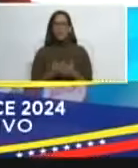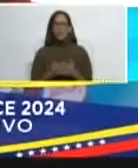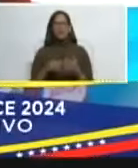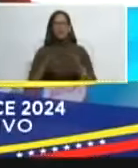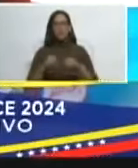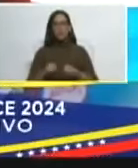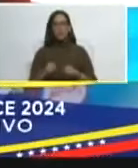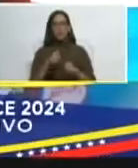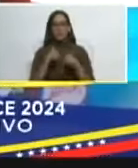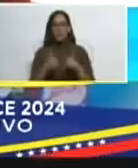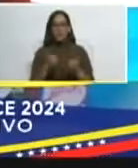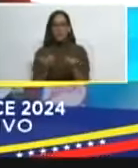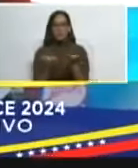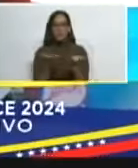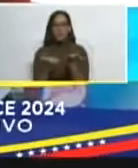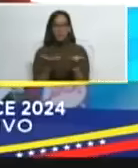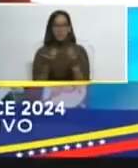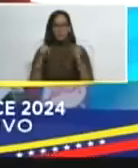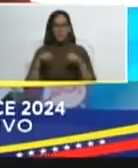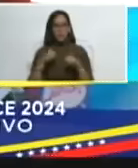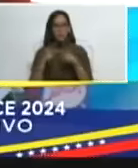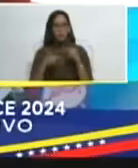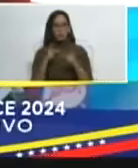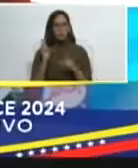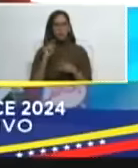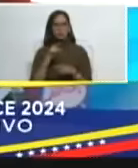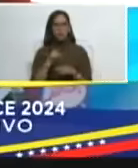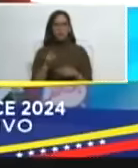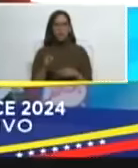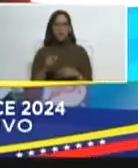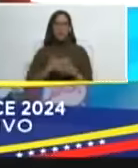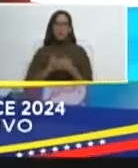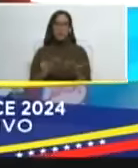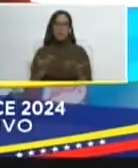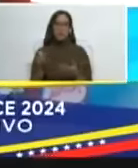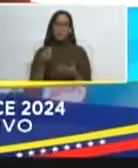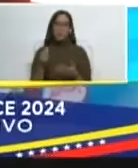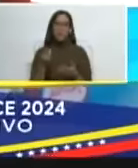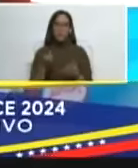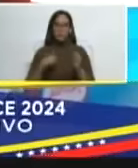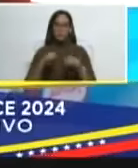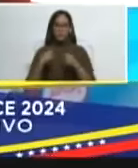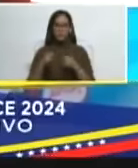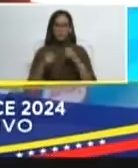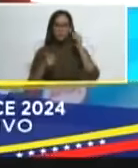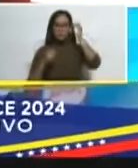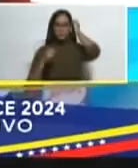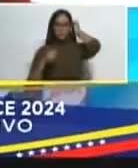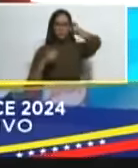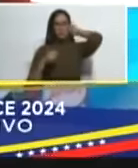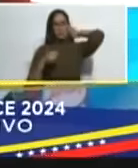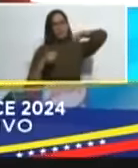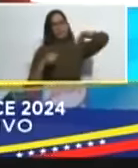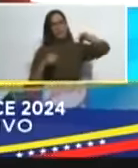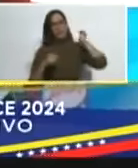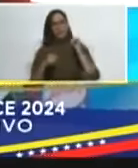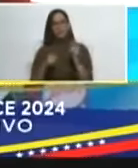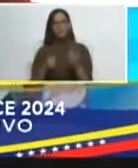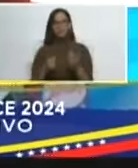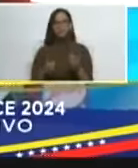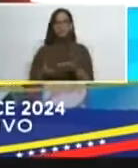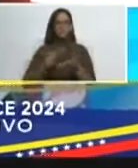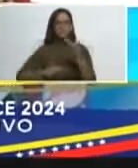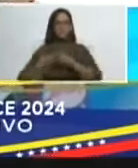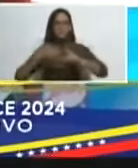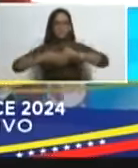de bienes y servicios, y aquí los productos que ustedes ofrecen, cómo ese comercio se traduce en ingresos fiscales, cómo